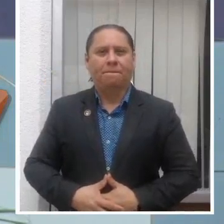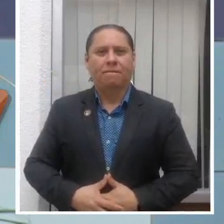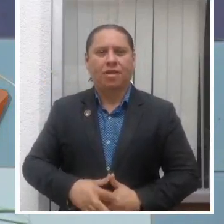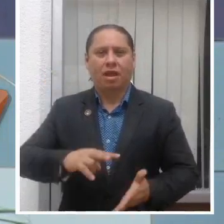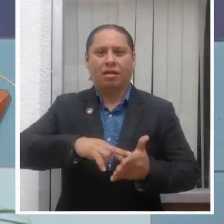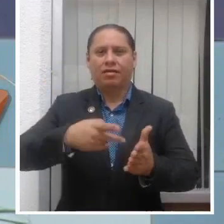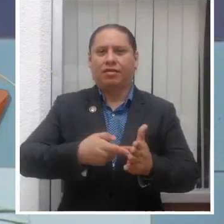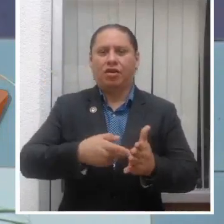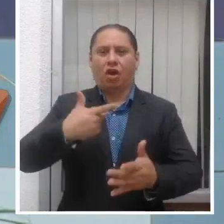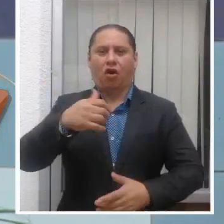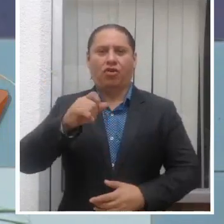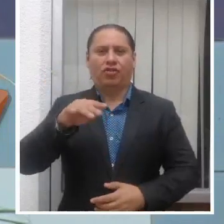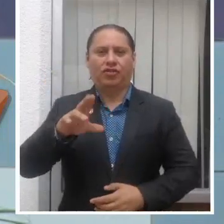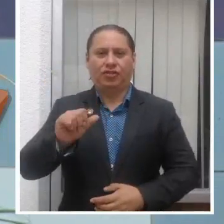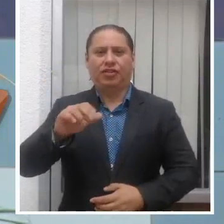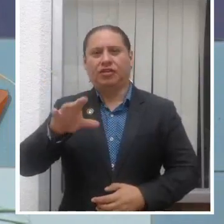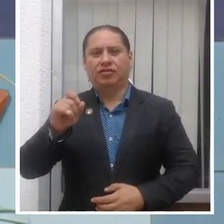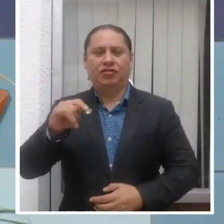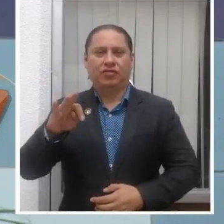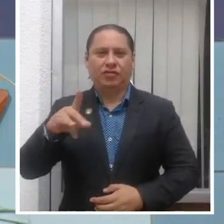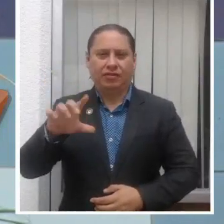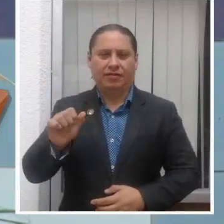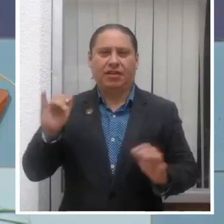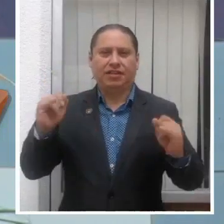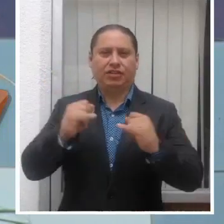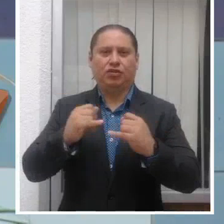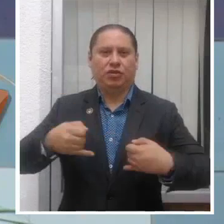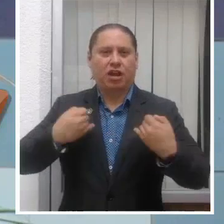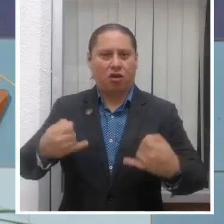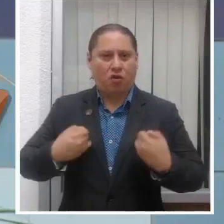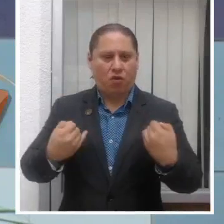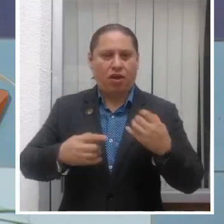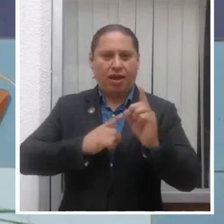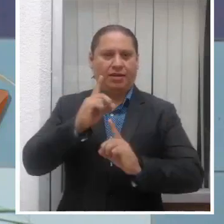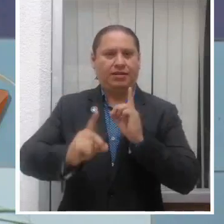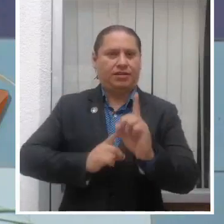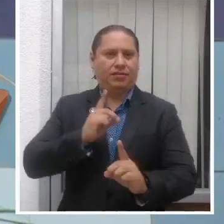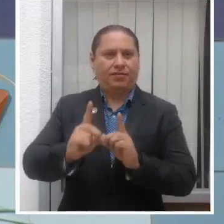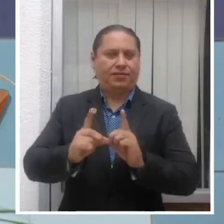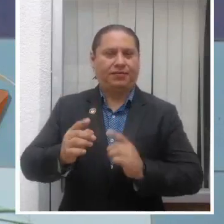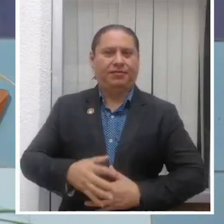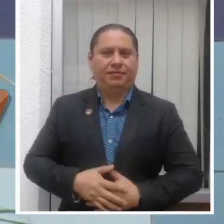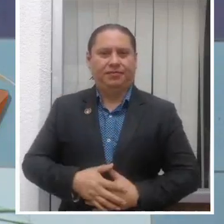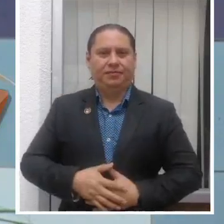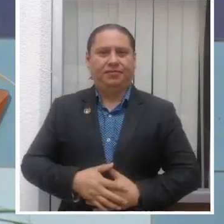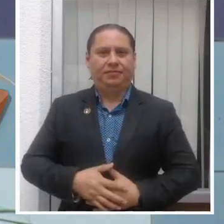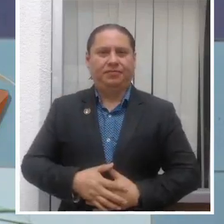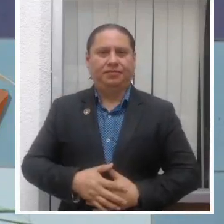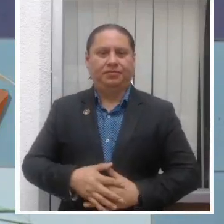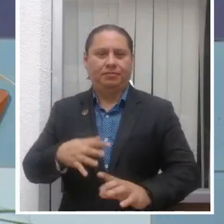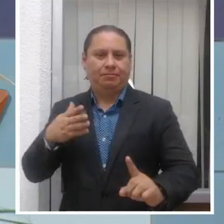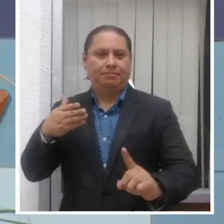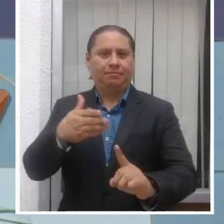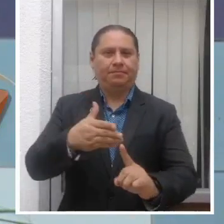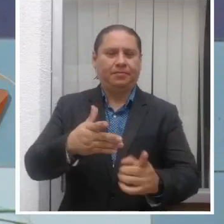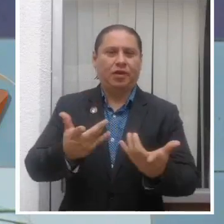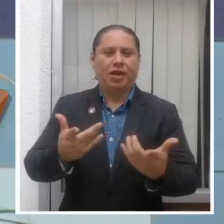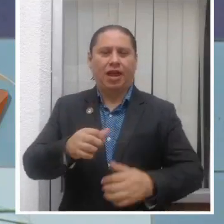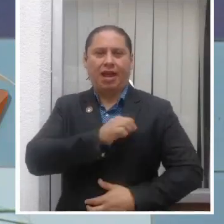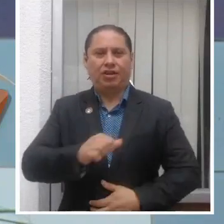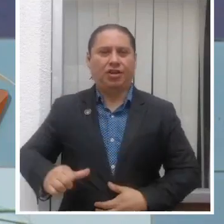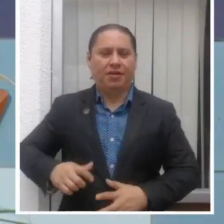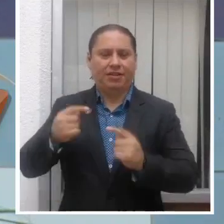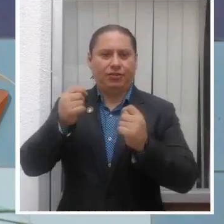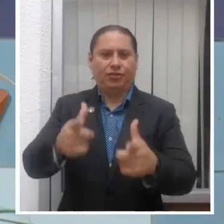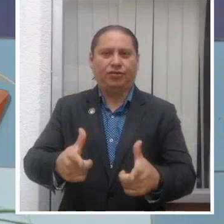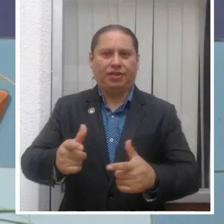Ingeniero Gonzalo Solís López, director del Instituto de la Juventud y del Deporte, emprendimiento del Honorable Ayuntamiento de